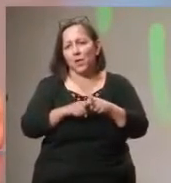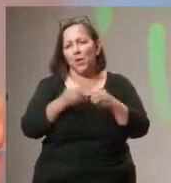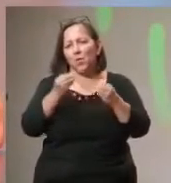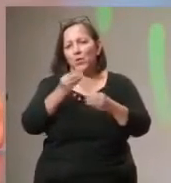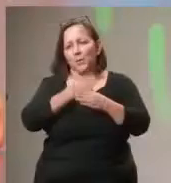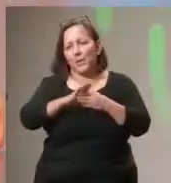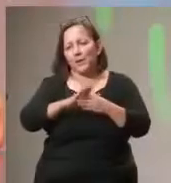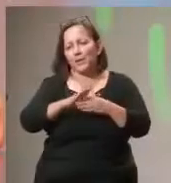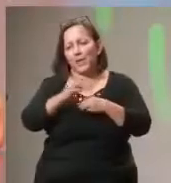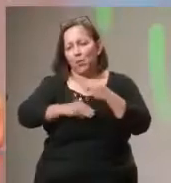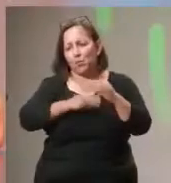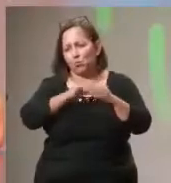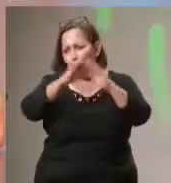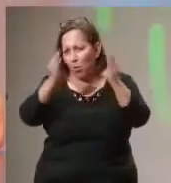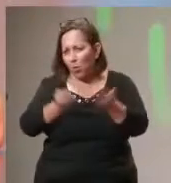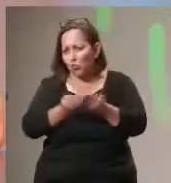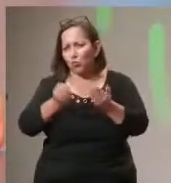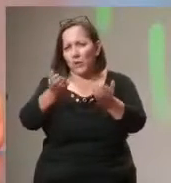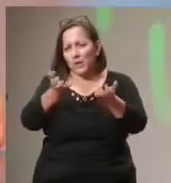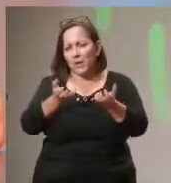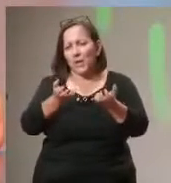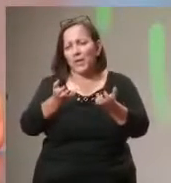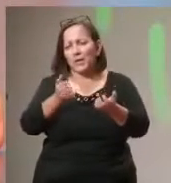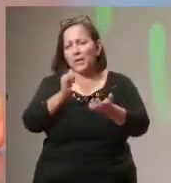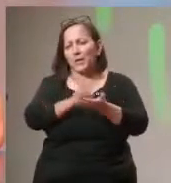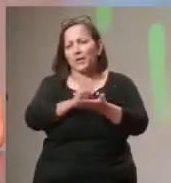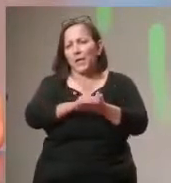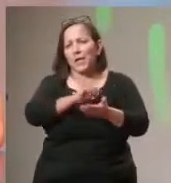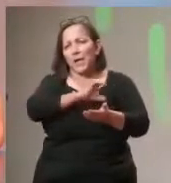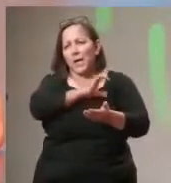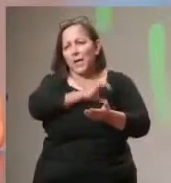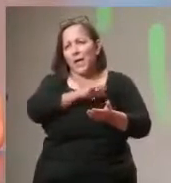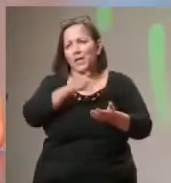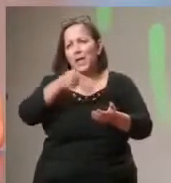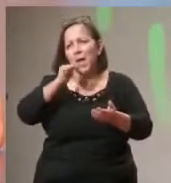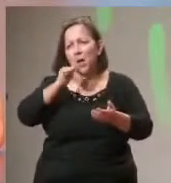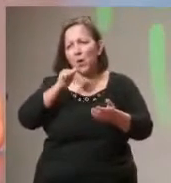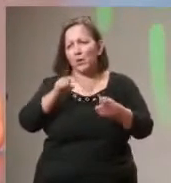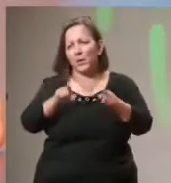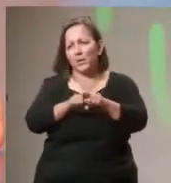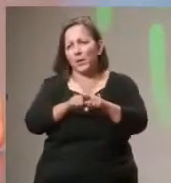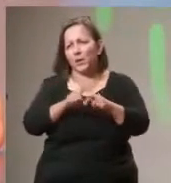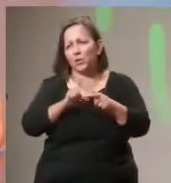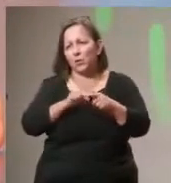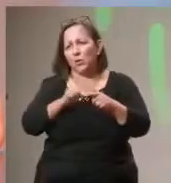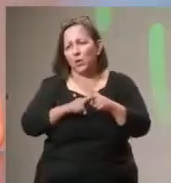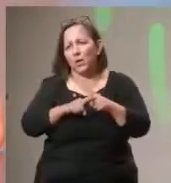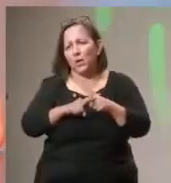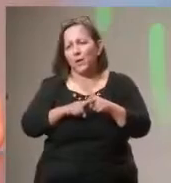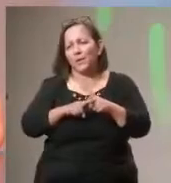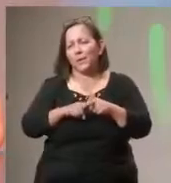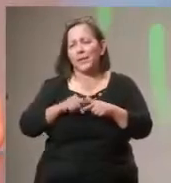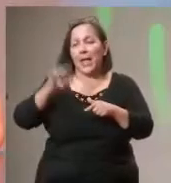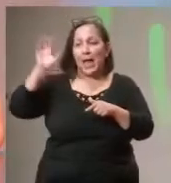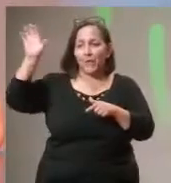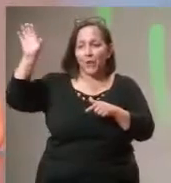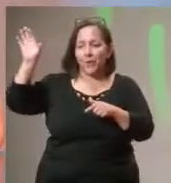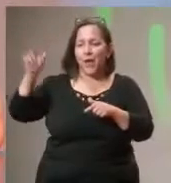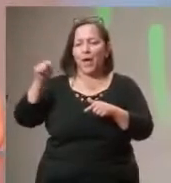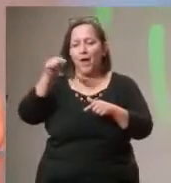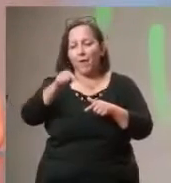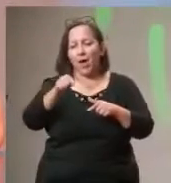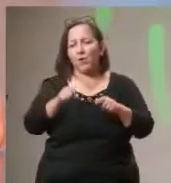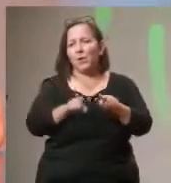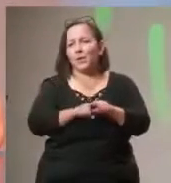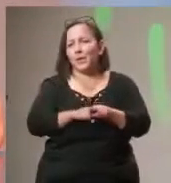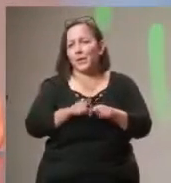partes del mundo se desearían esa calidad de agua. Entonces, creo que tenemos un problema que atender de uso del suelo en la parte alta, recarga, y luego